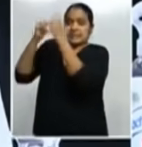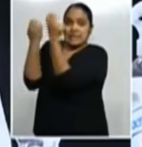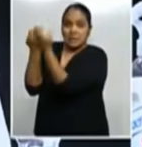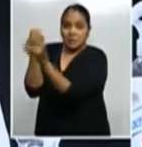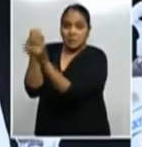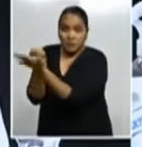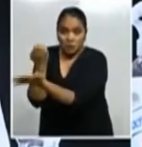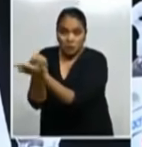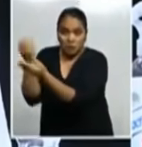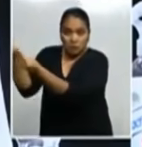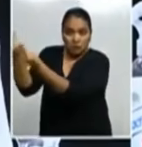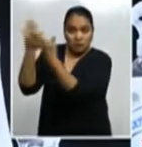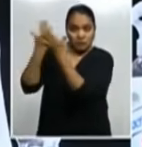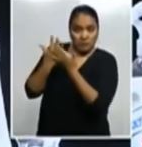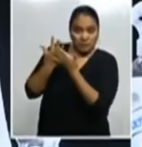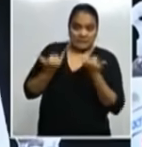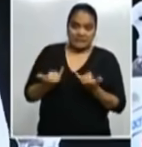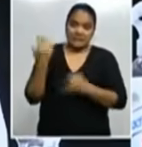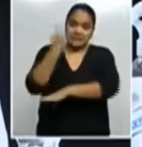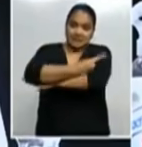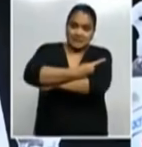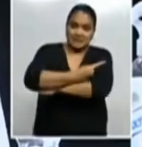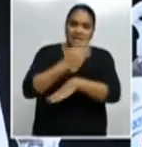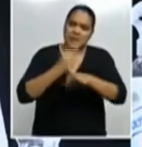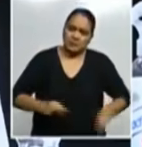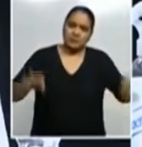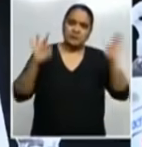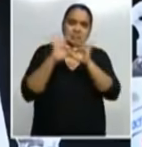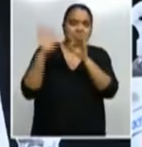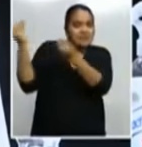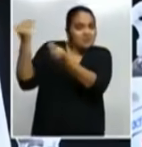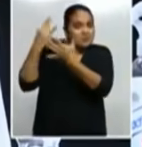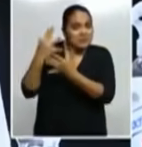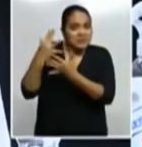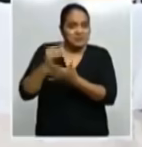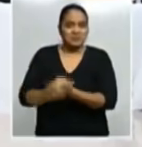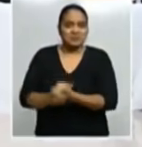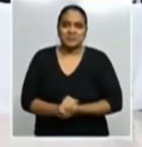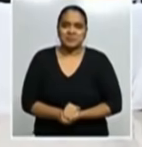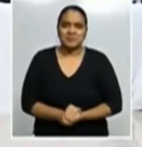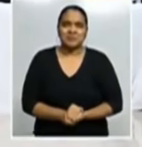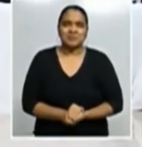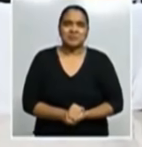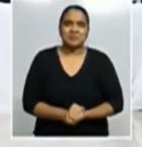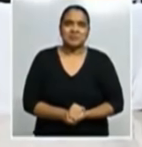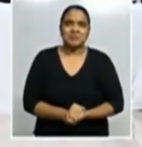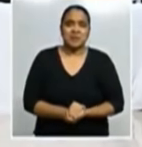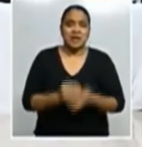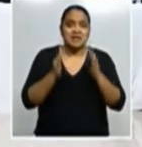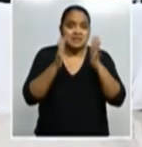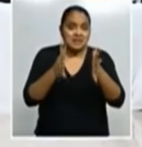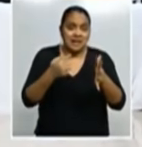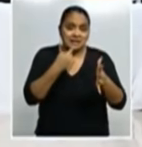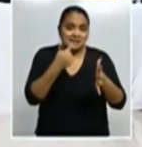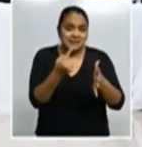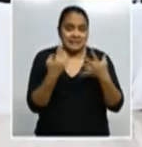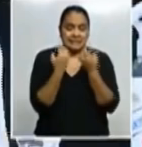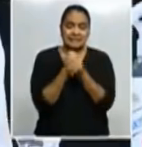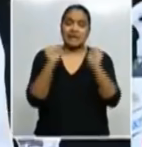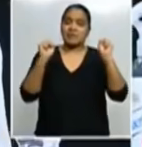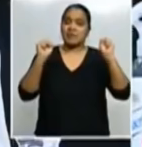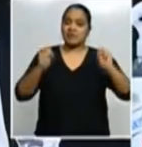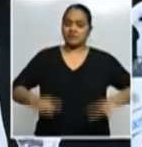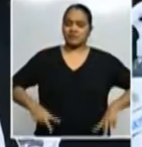información supremamente importante para poder avanzar en esa dirección. Como ya lo he dicho, nuestra prioridad es salvar